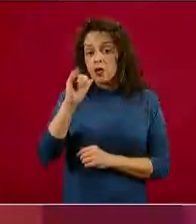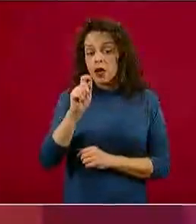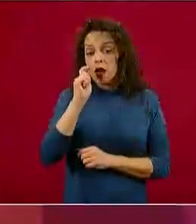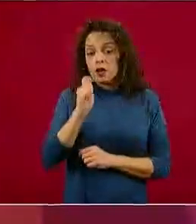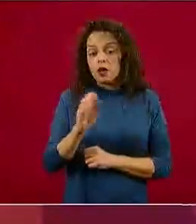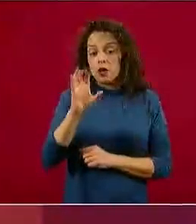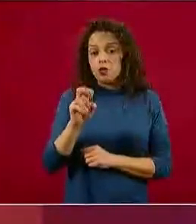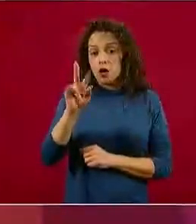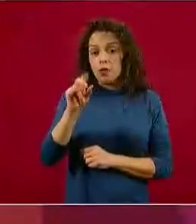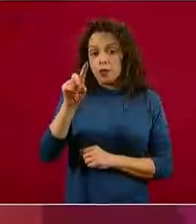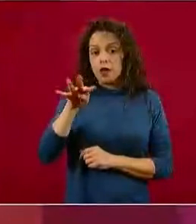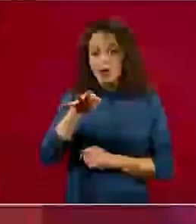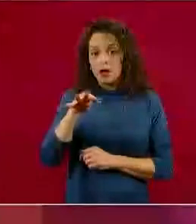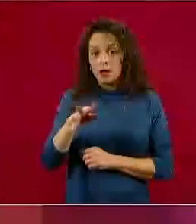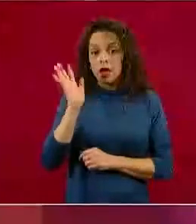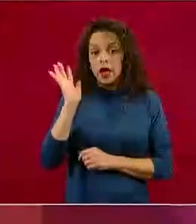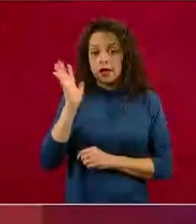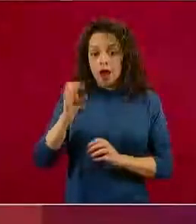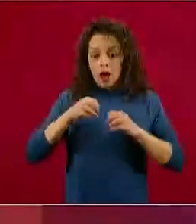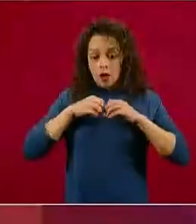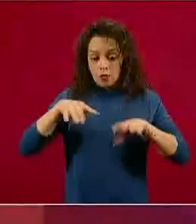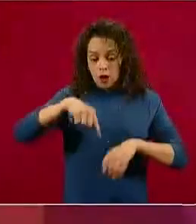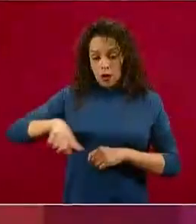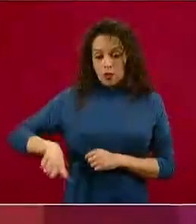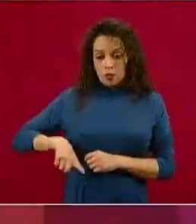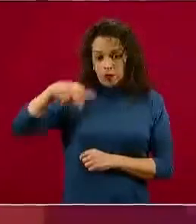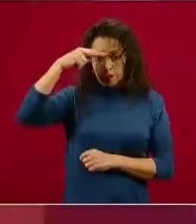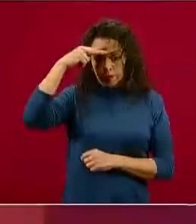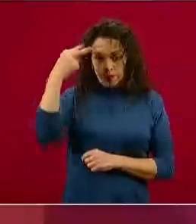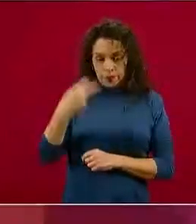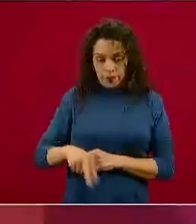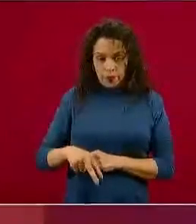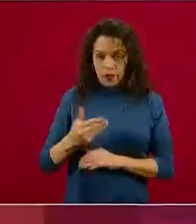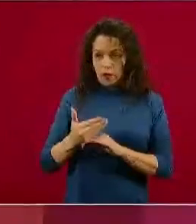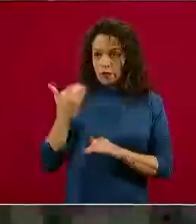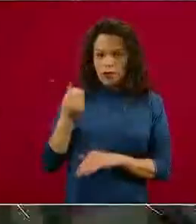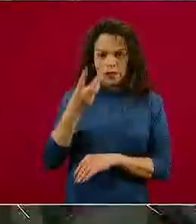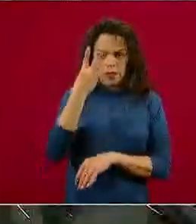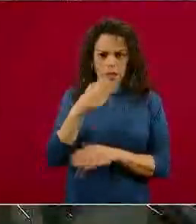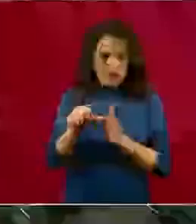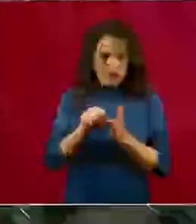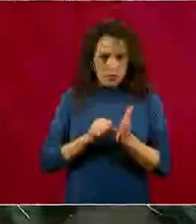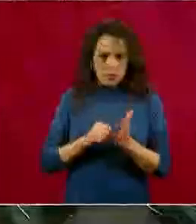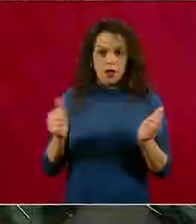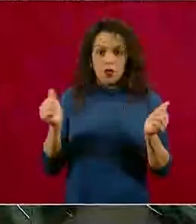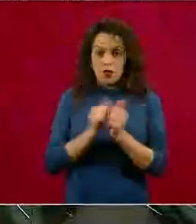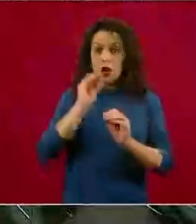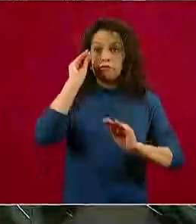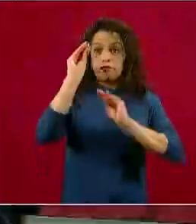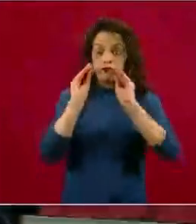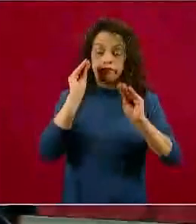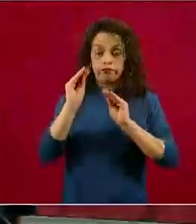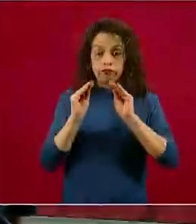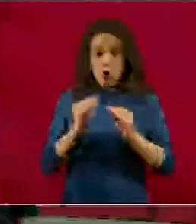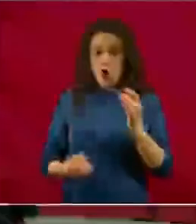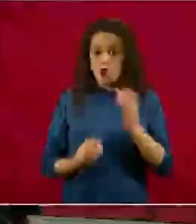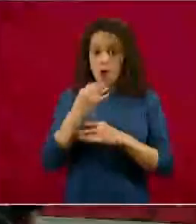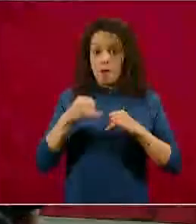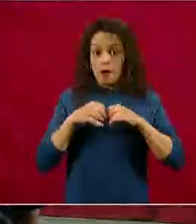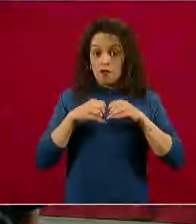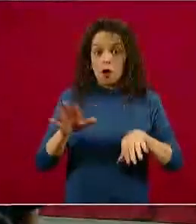Gobierno de México hace más de 3 meses, la segunda versión o la actualización en cuanto supimos que había evidencia de